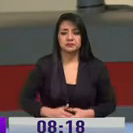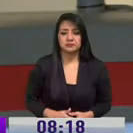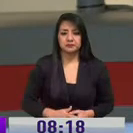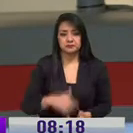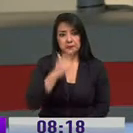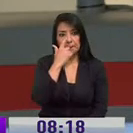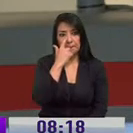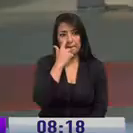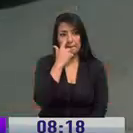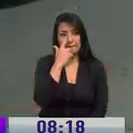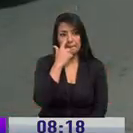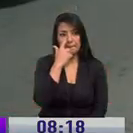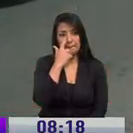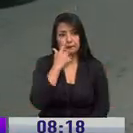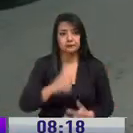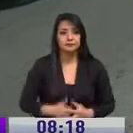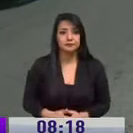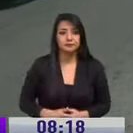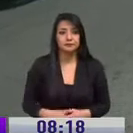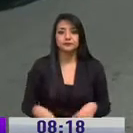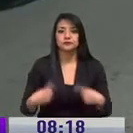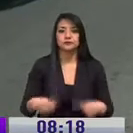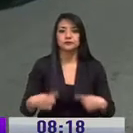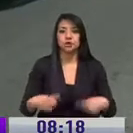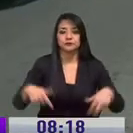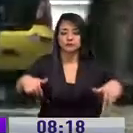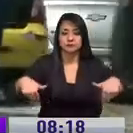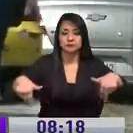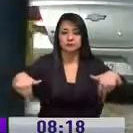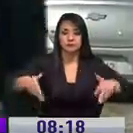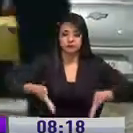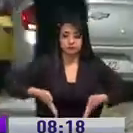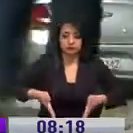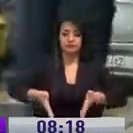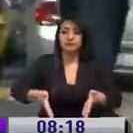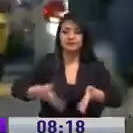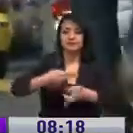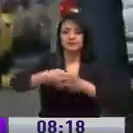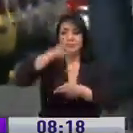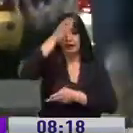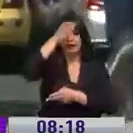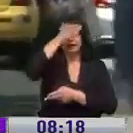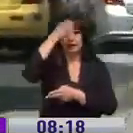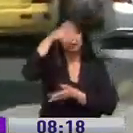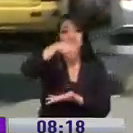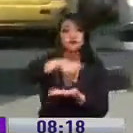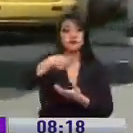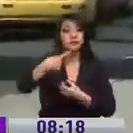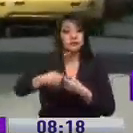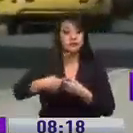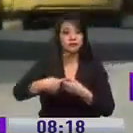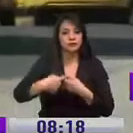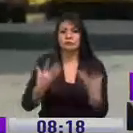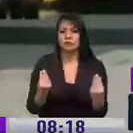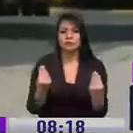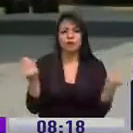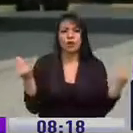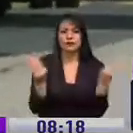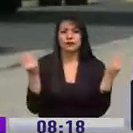daño. Todos los días transitan por esta calle, la Isabela Católica, en el centro norte de la urbe, miles de